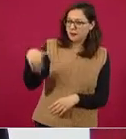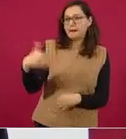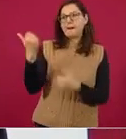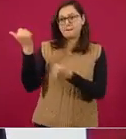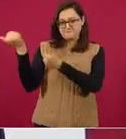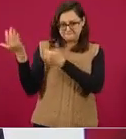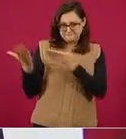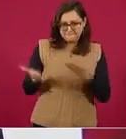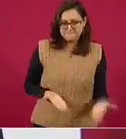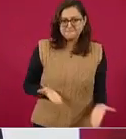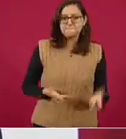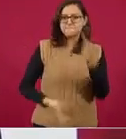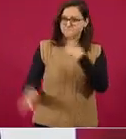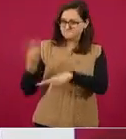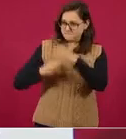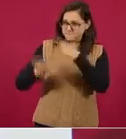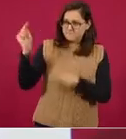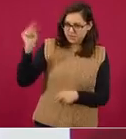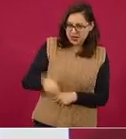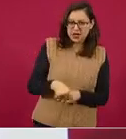apoyaron la intervención